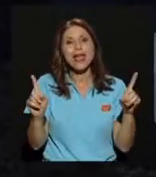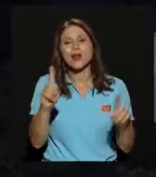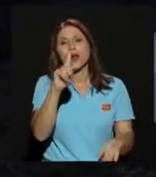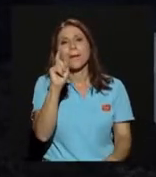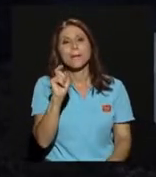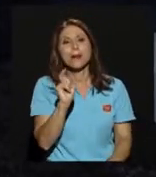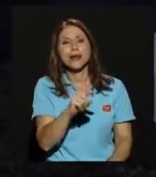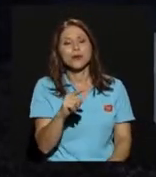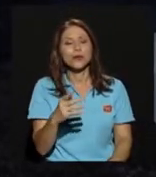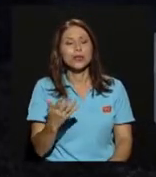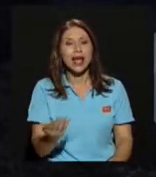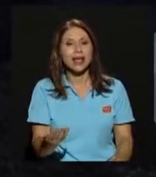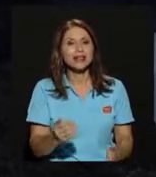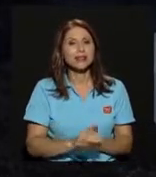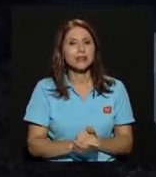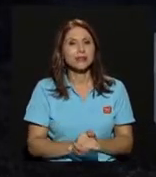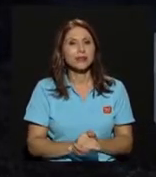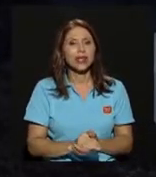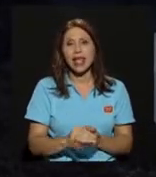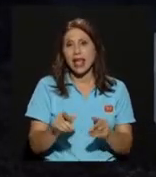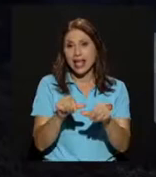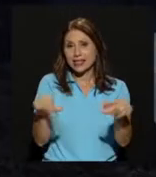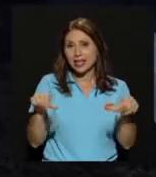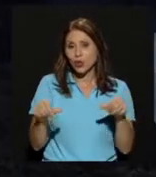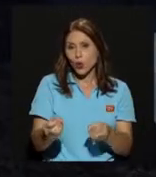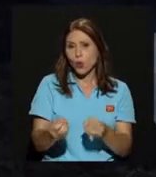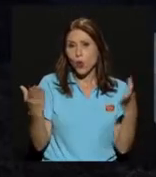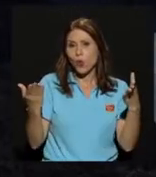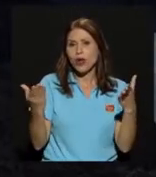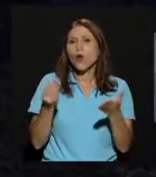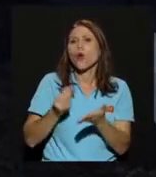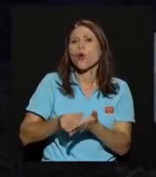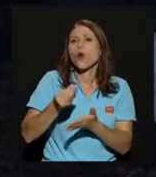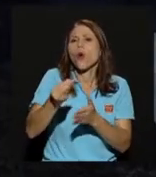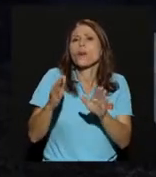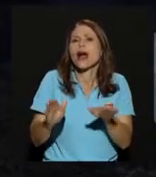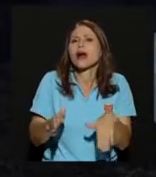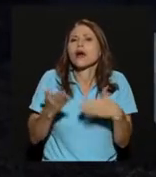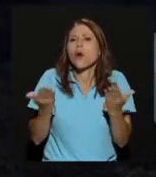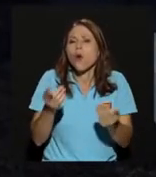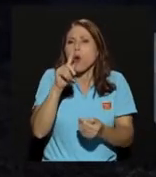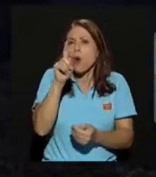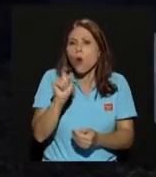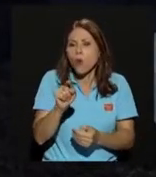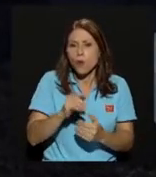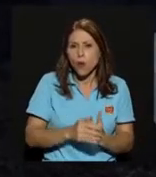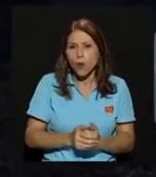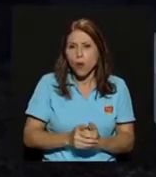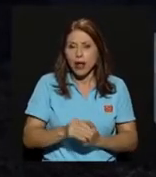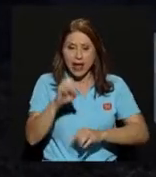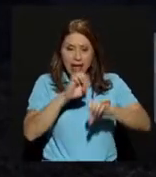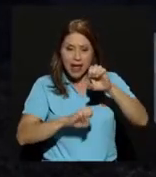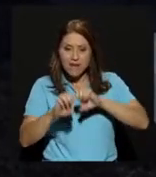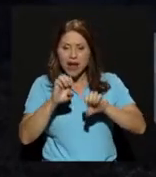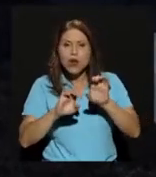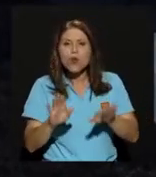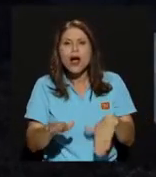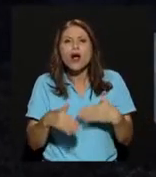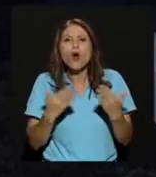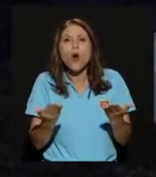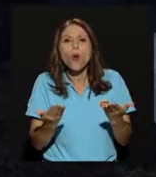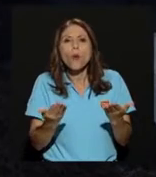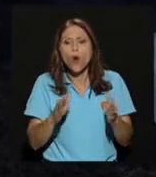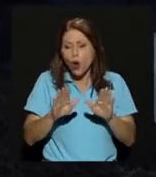es cómo compra el sector público y cómo devalúa y y coadyuva con las